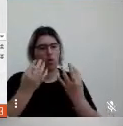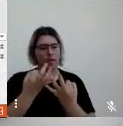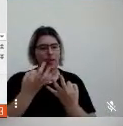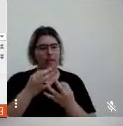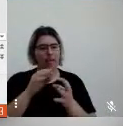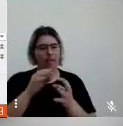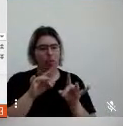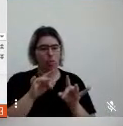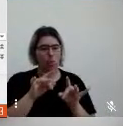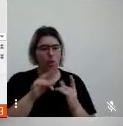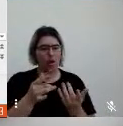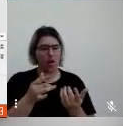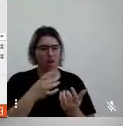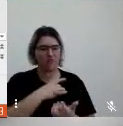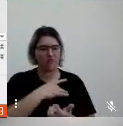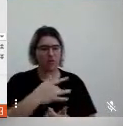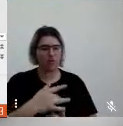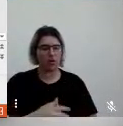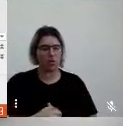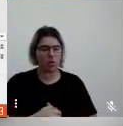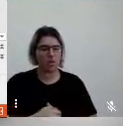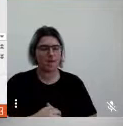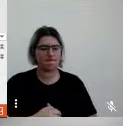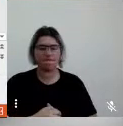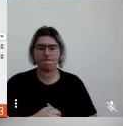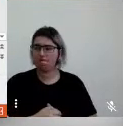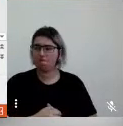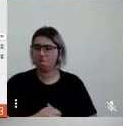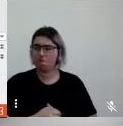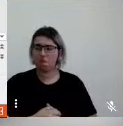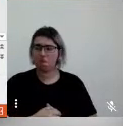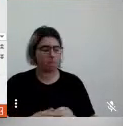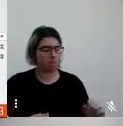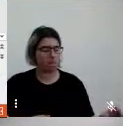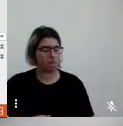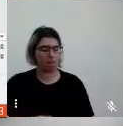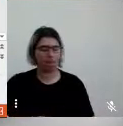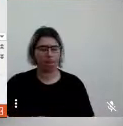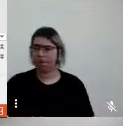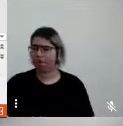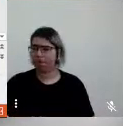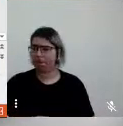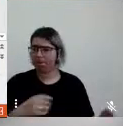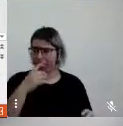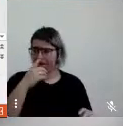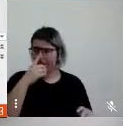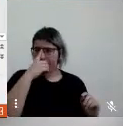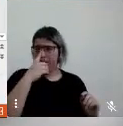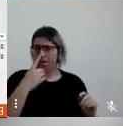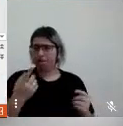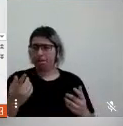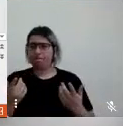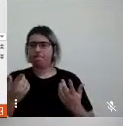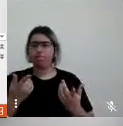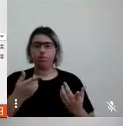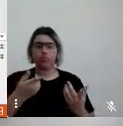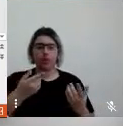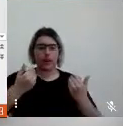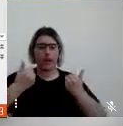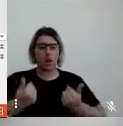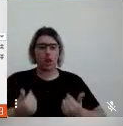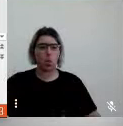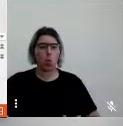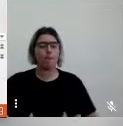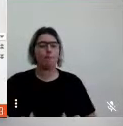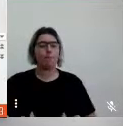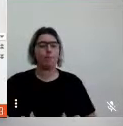que viene de una fruta, pero, o sea, puede venir de Ahí una fruta, pero nuestro cuerpo, o sea, nuestra